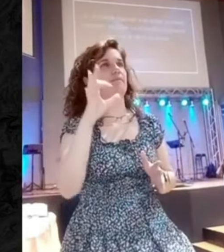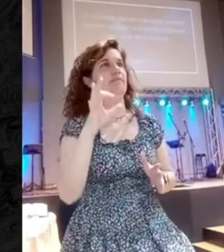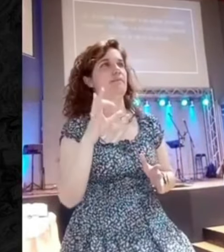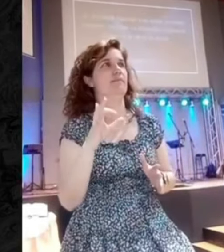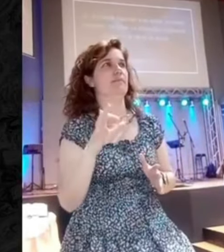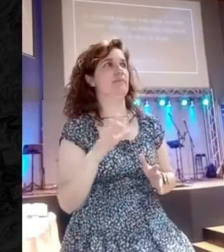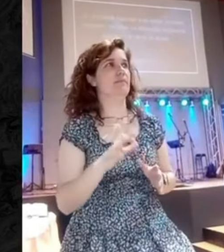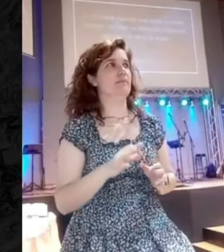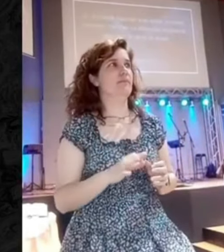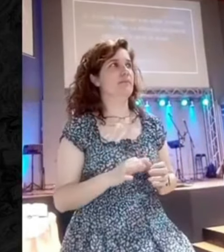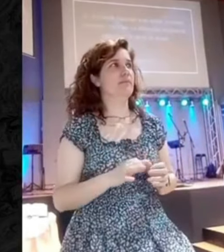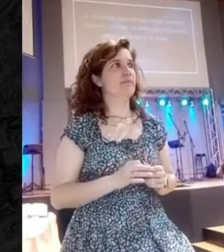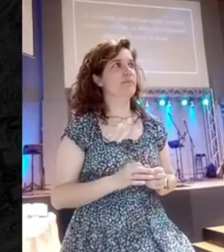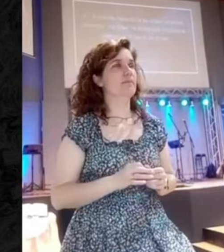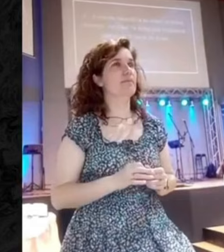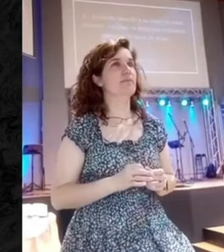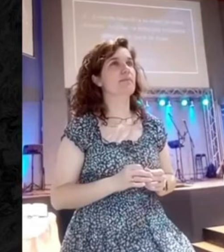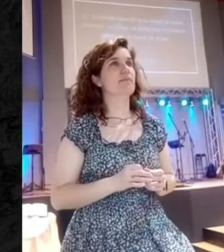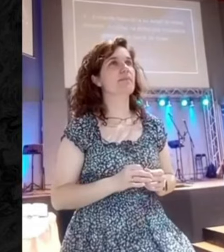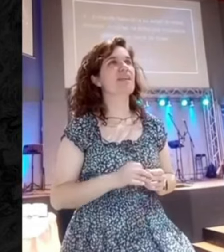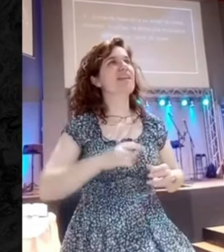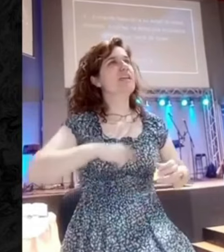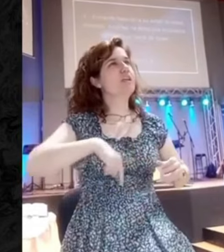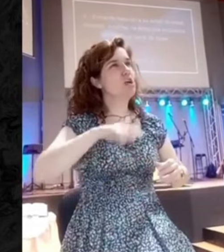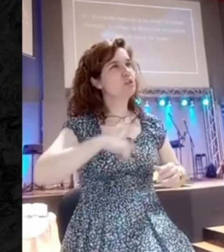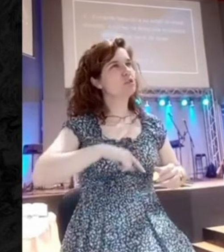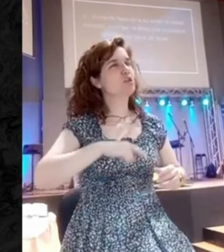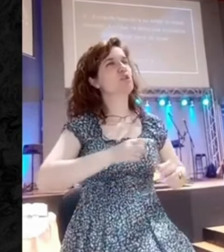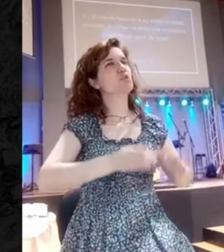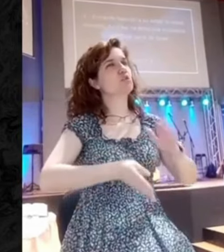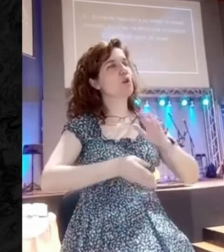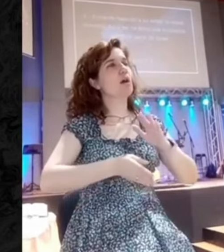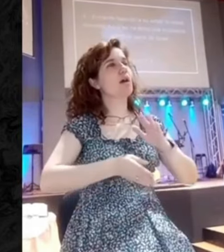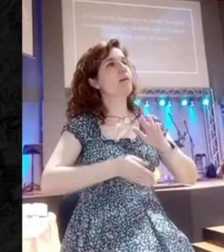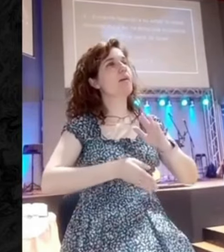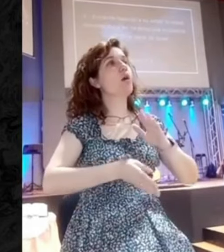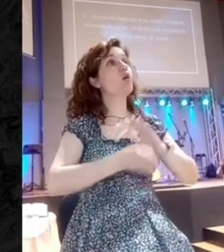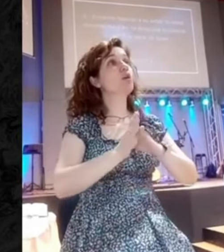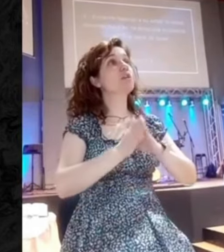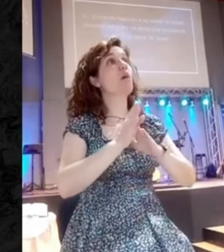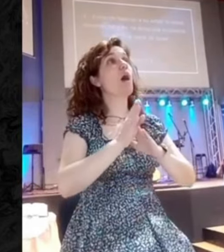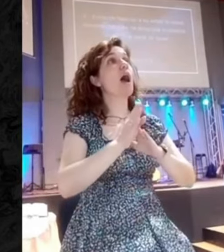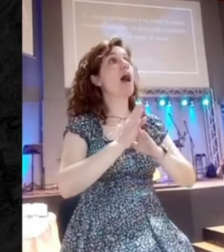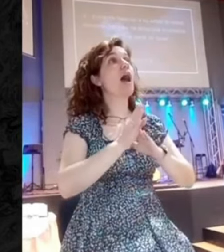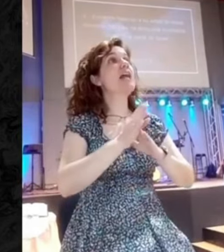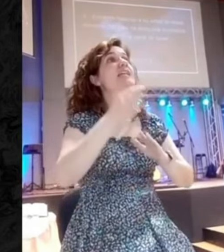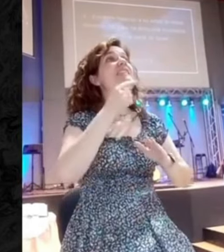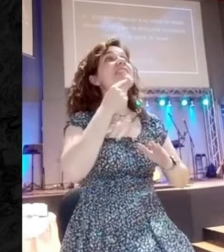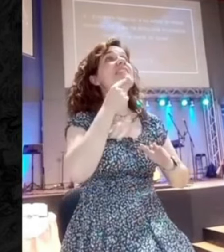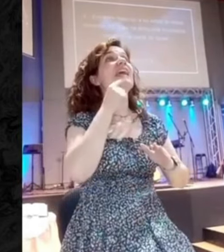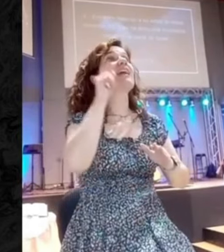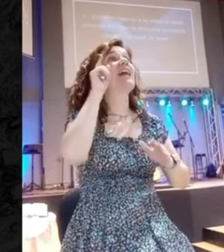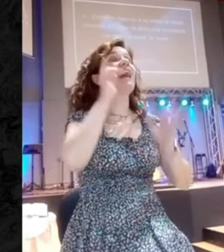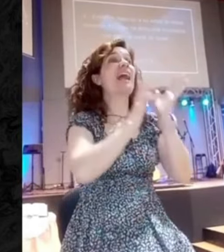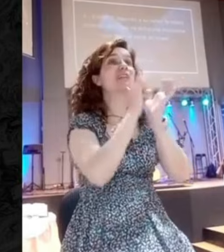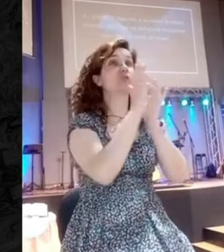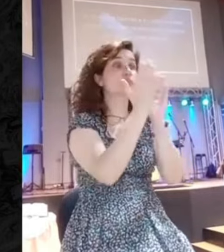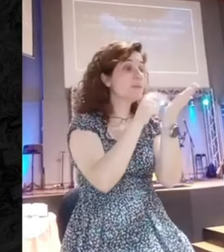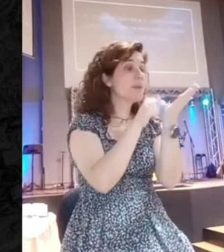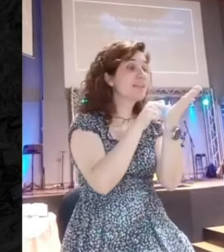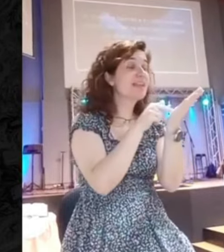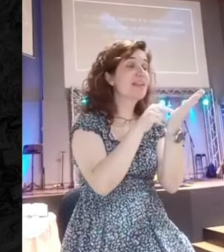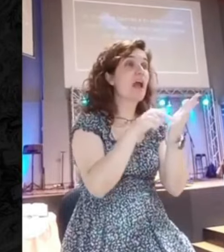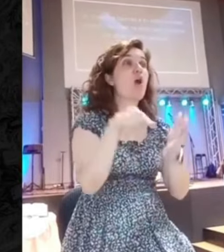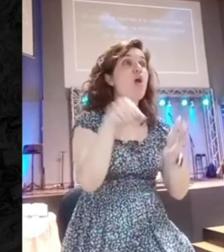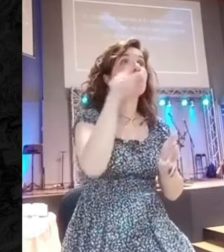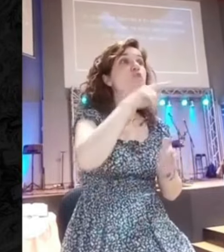corriente vamos contra corriente el señor lo dijo os envío como ovejas en medio de y el lobo